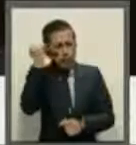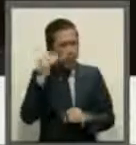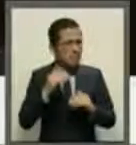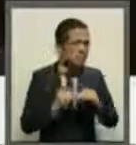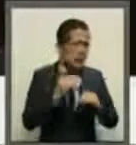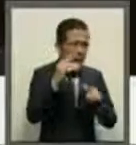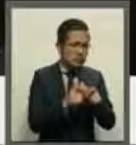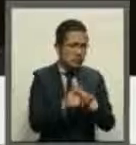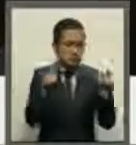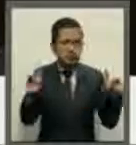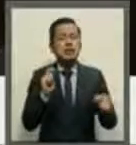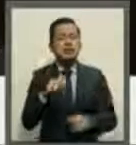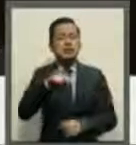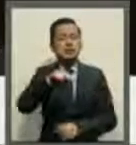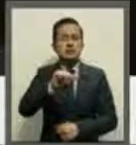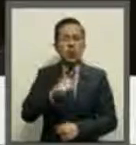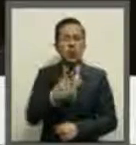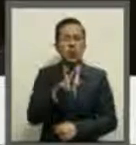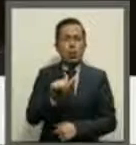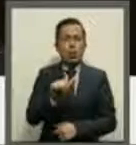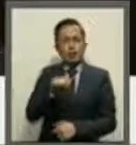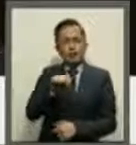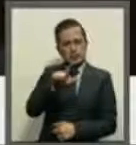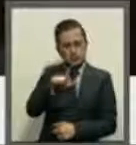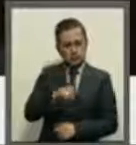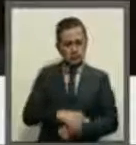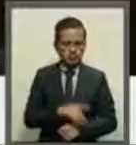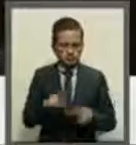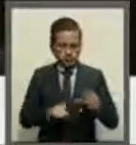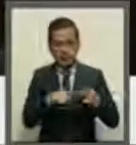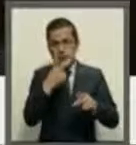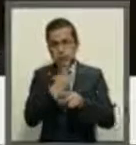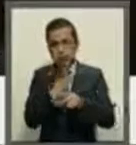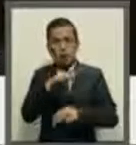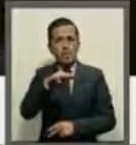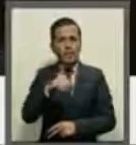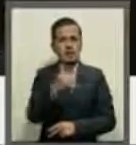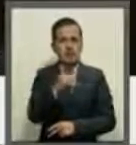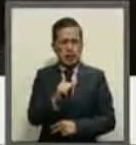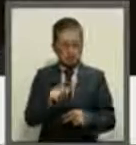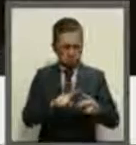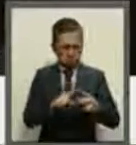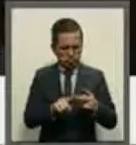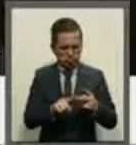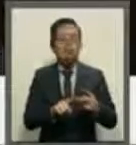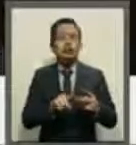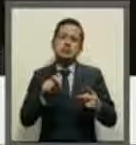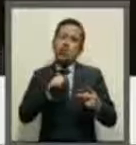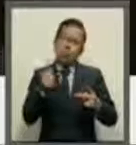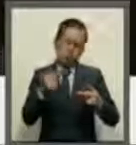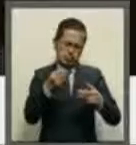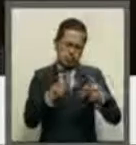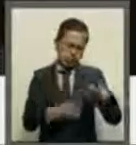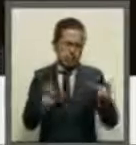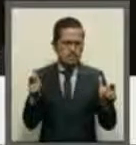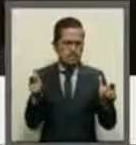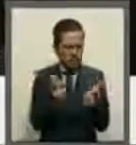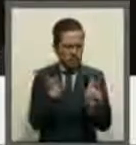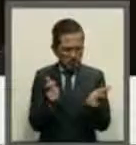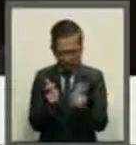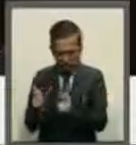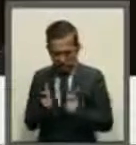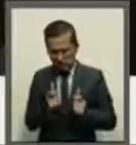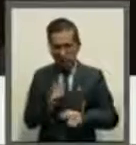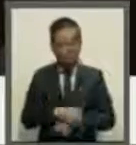hablada en el país es el náhuatl, enseguida el maya y las demás en menor cantidad. En